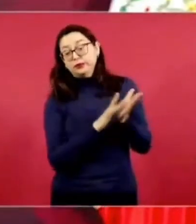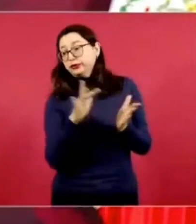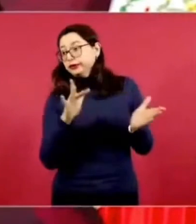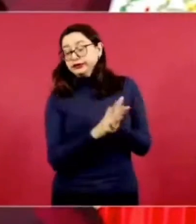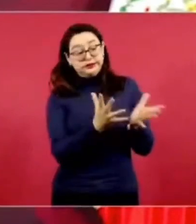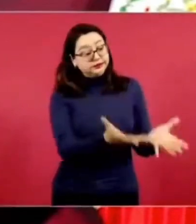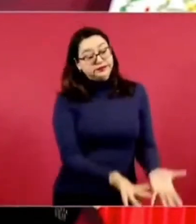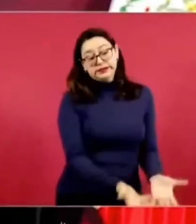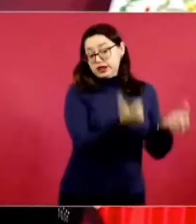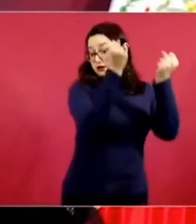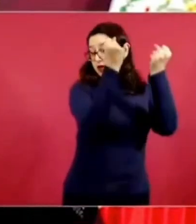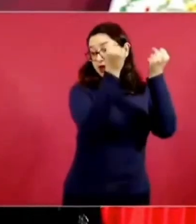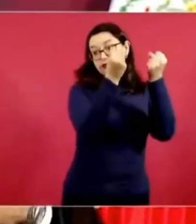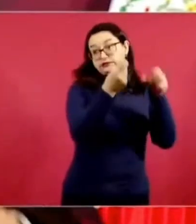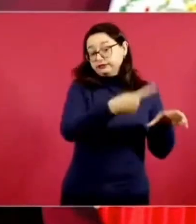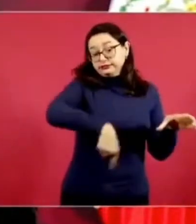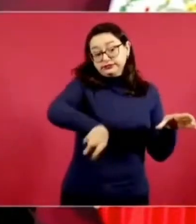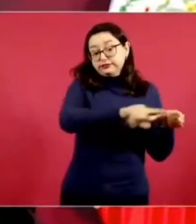rescatar